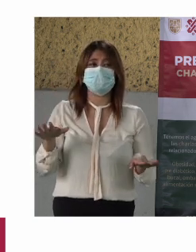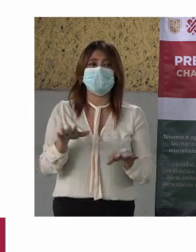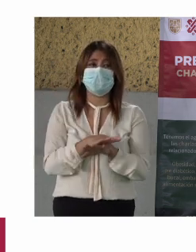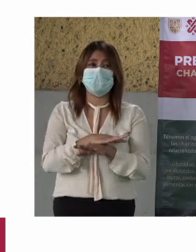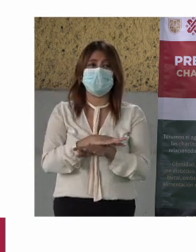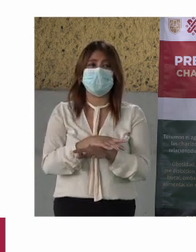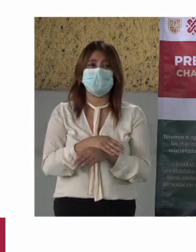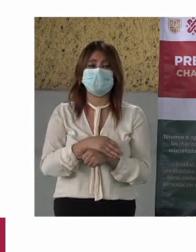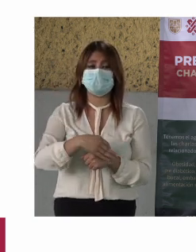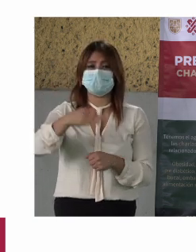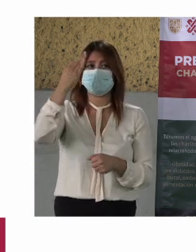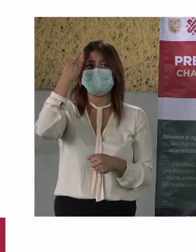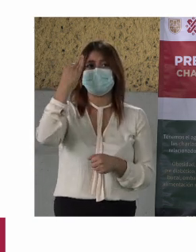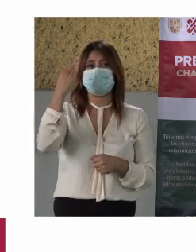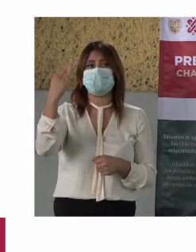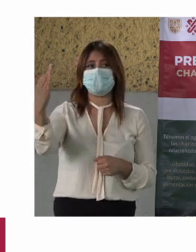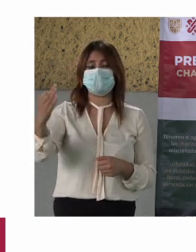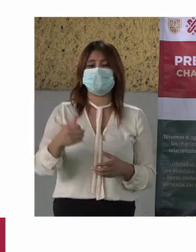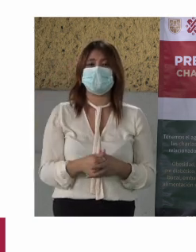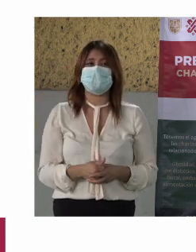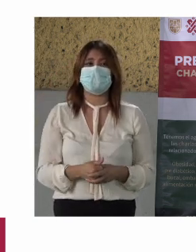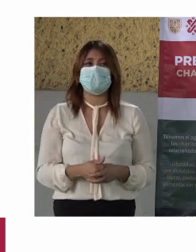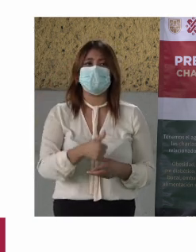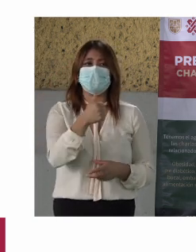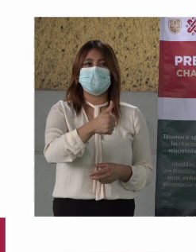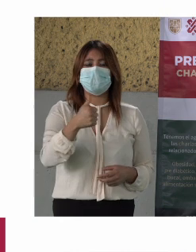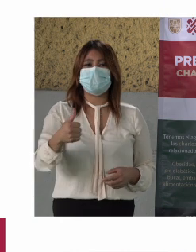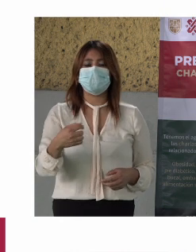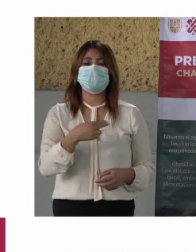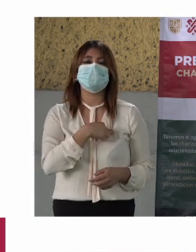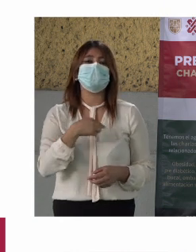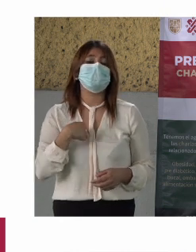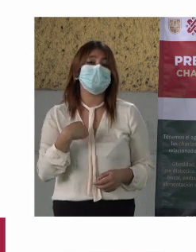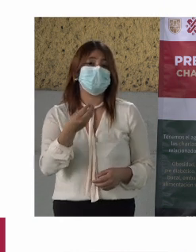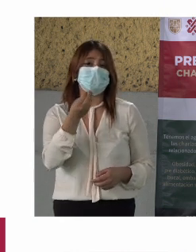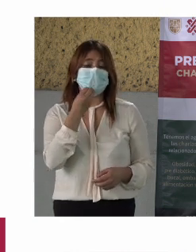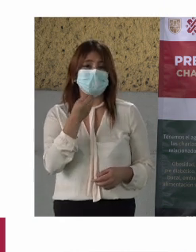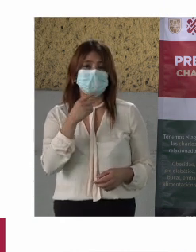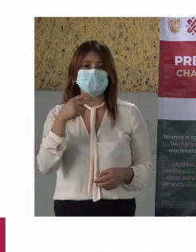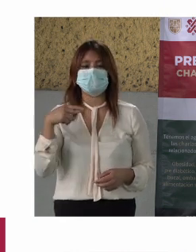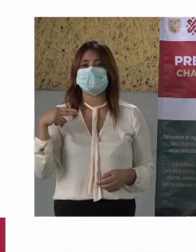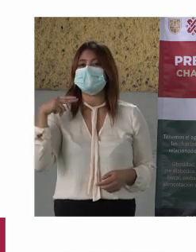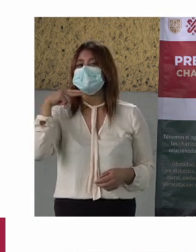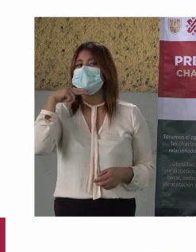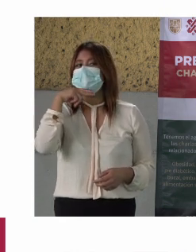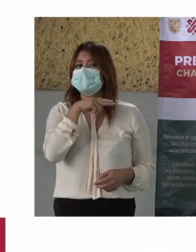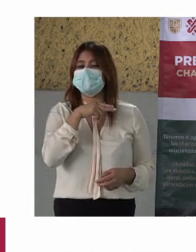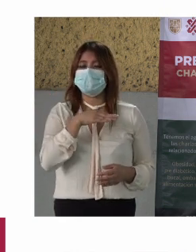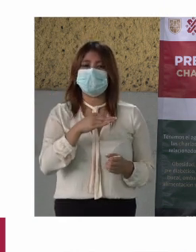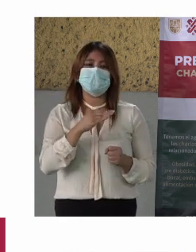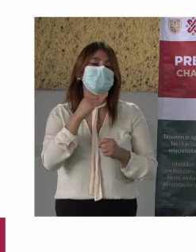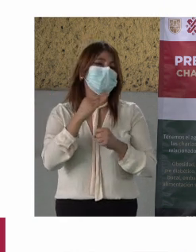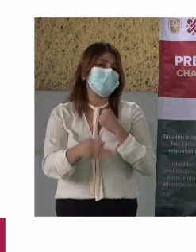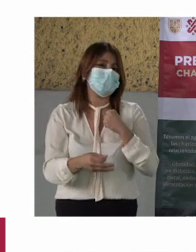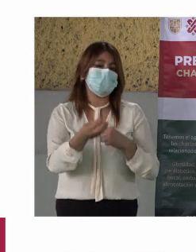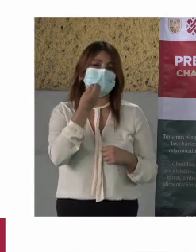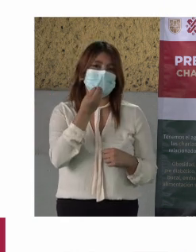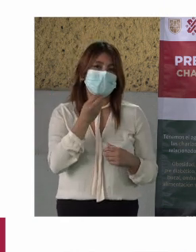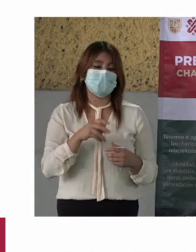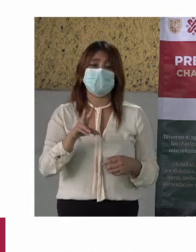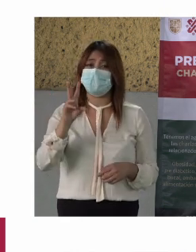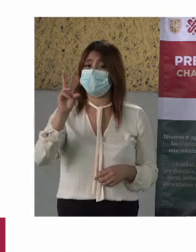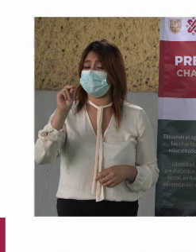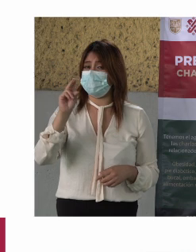cada vez que comemos, rápidamente tenemos que secretar insulina. Rápido tengo que procesar lo que me acabo de comer, pero no se hace tan